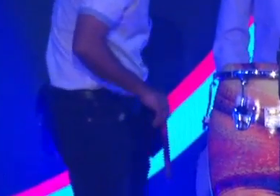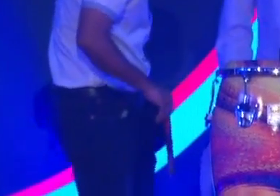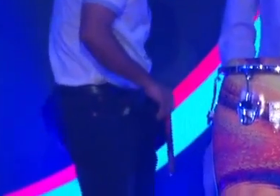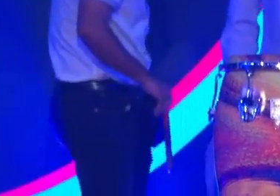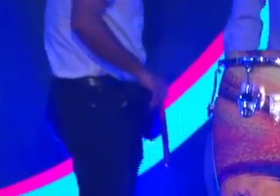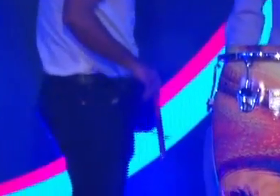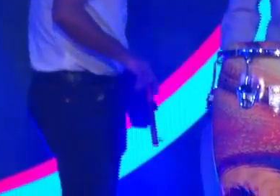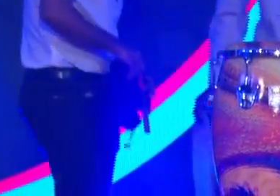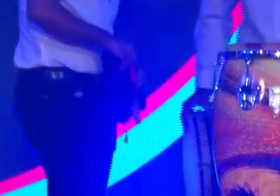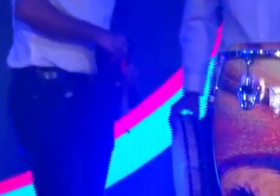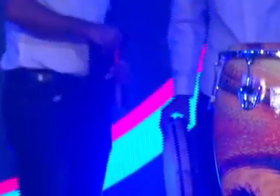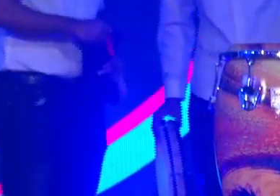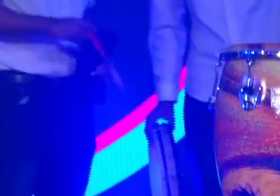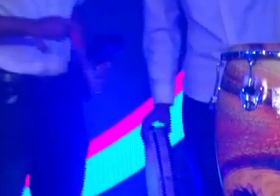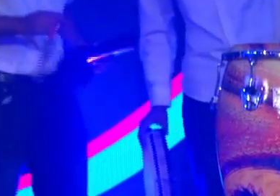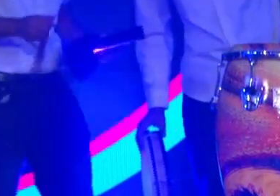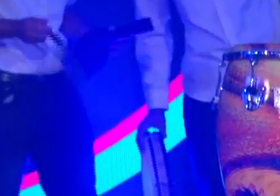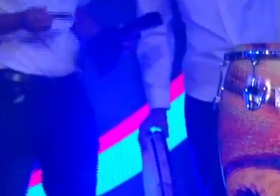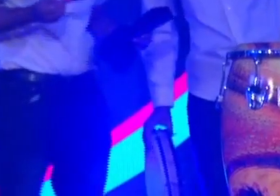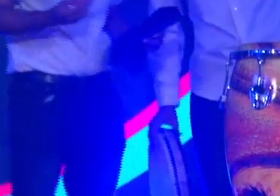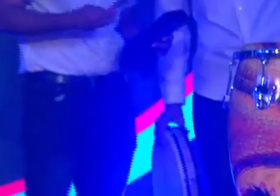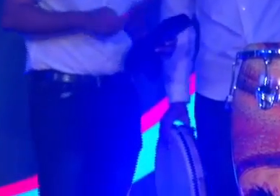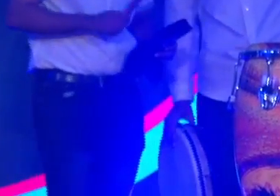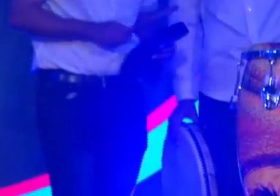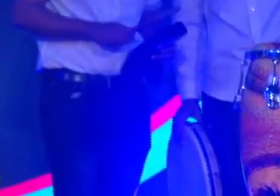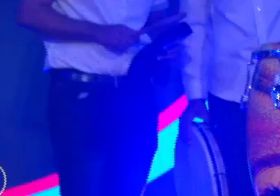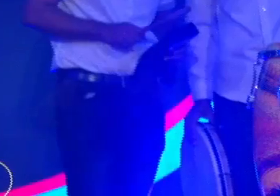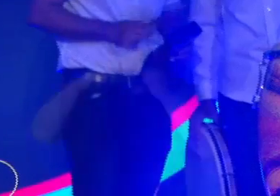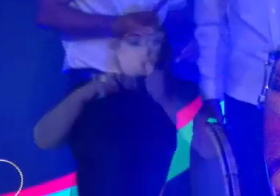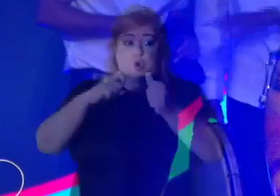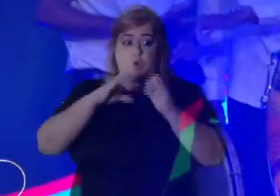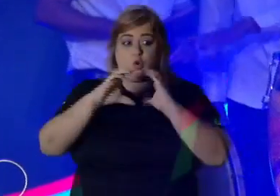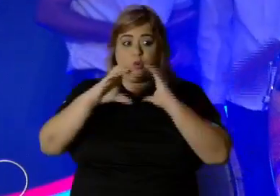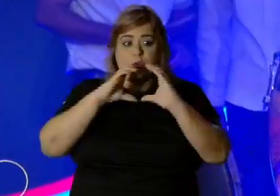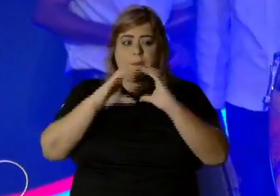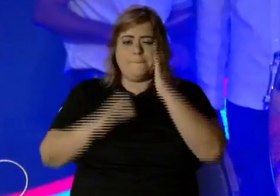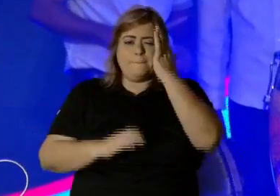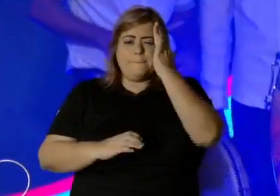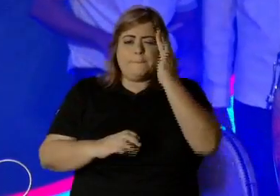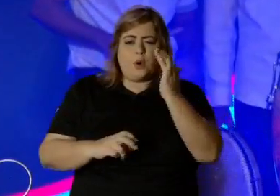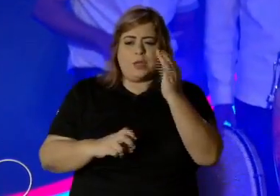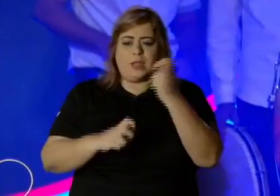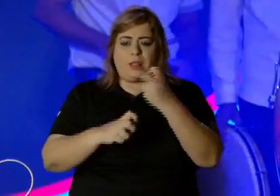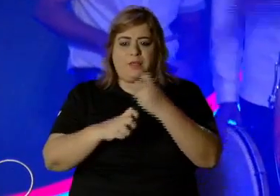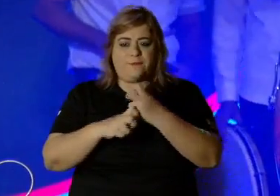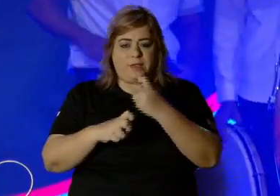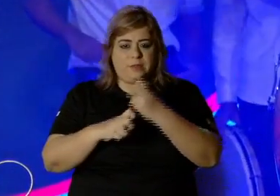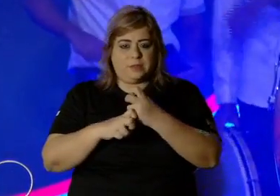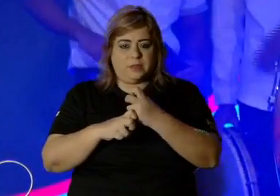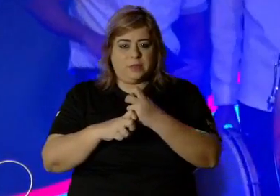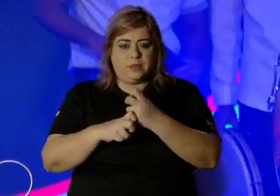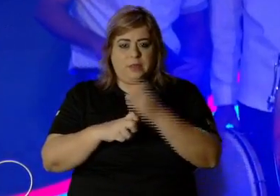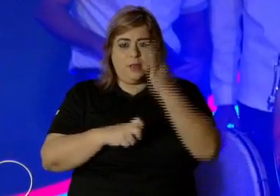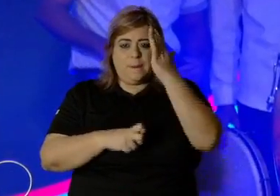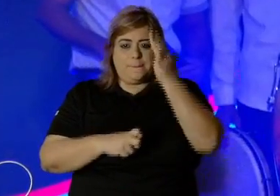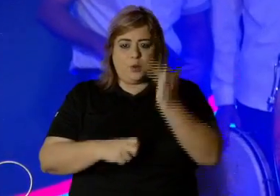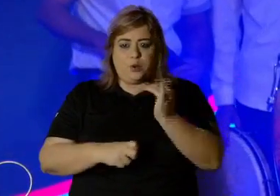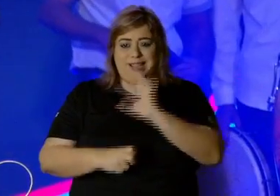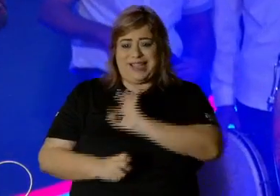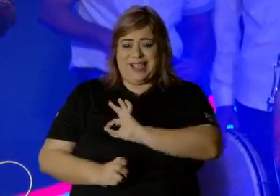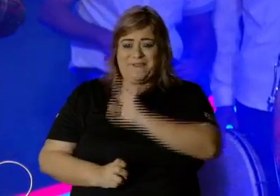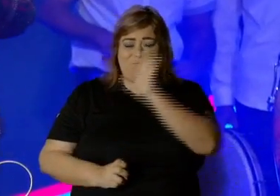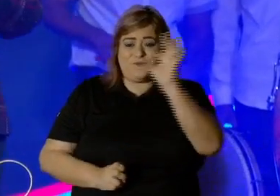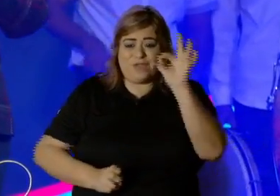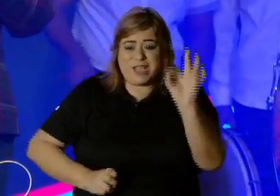una pausa, ¿verdad? No están comunicándose porque es muy difícil, sobre todo cuando el alma de la fiesta siempre lo